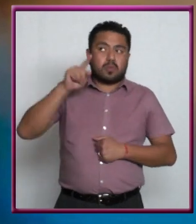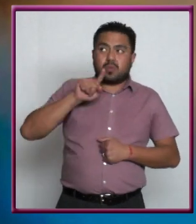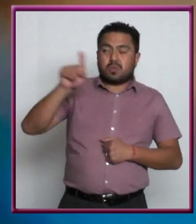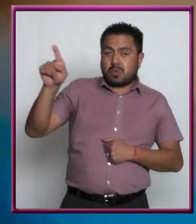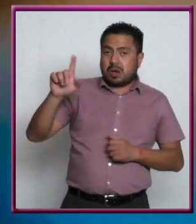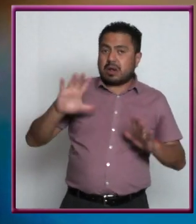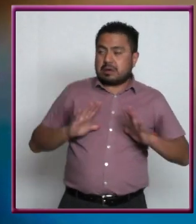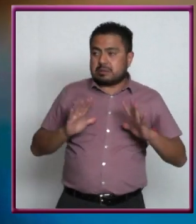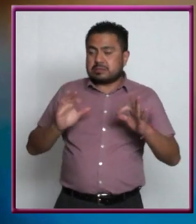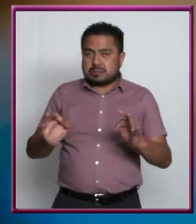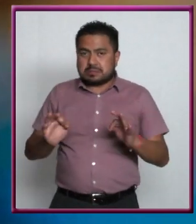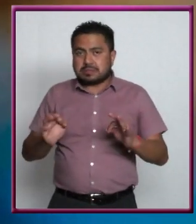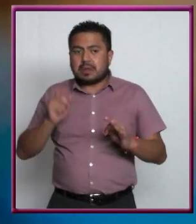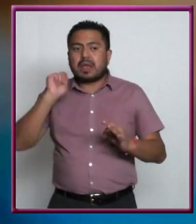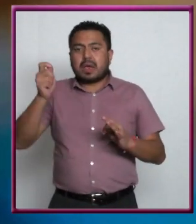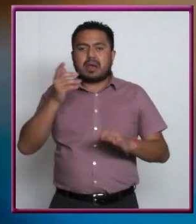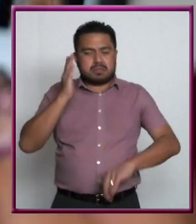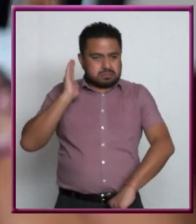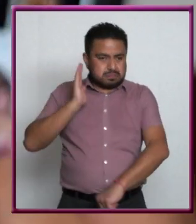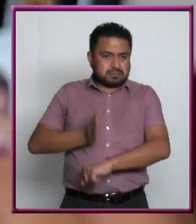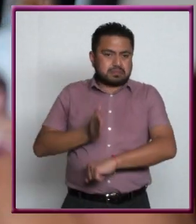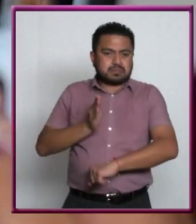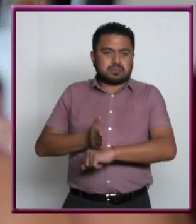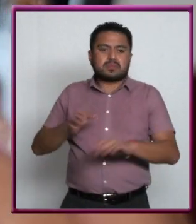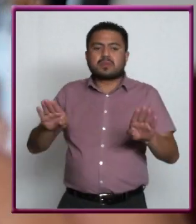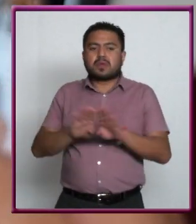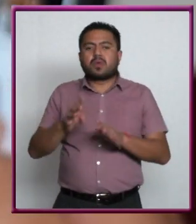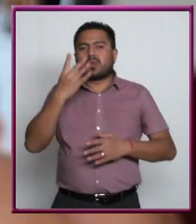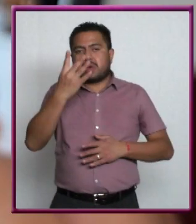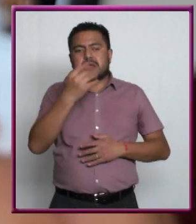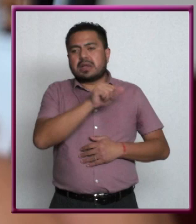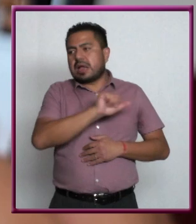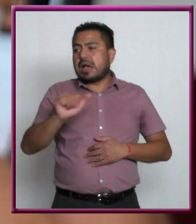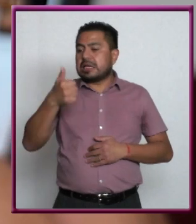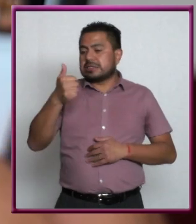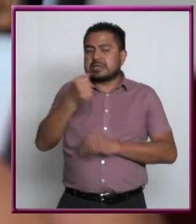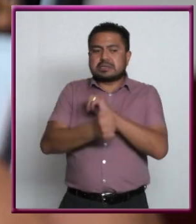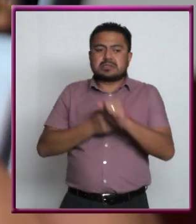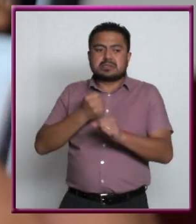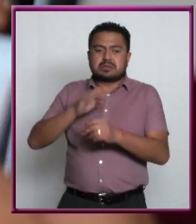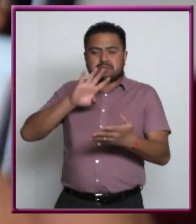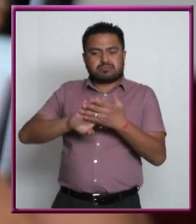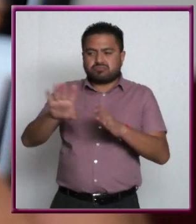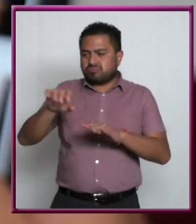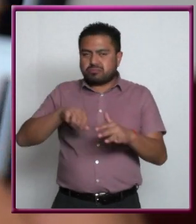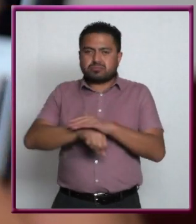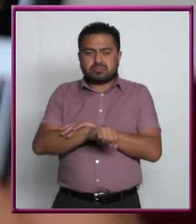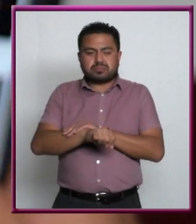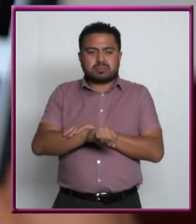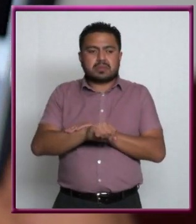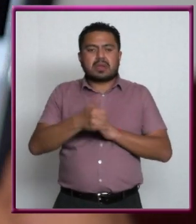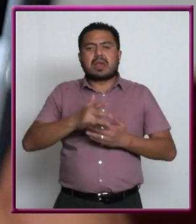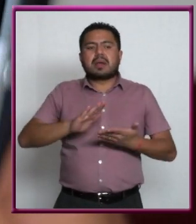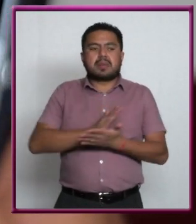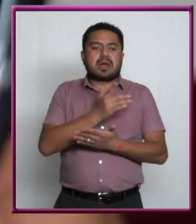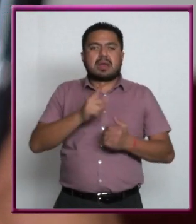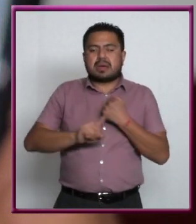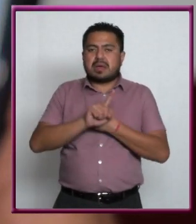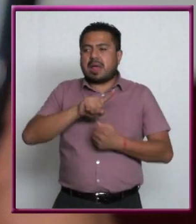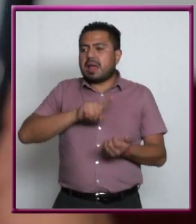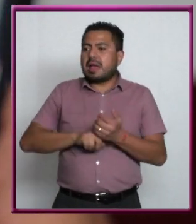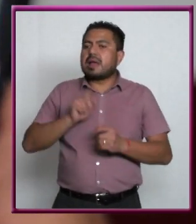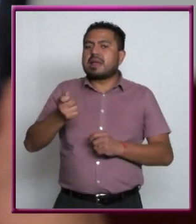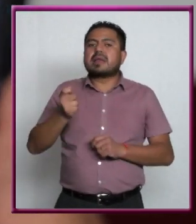primero en Puebla, ¿no? Hay una conducta que se sanciona con 4 a 6 años de pena de prisión, ¿no? Y